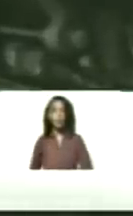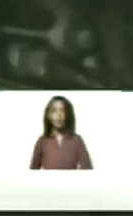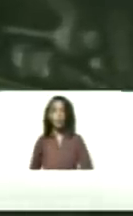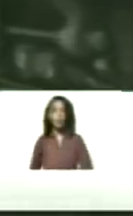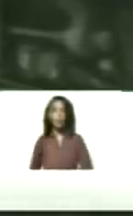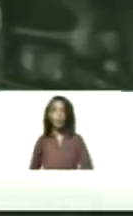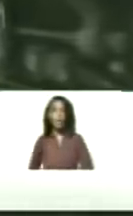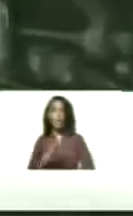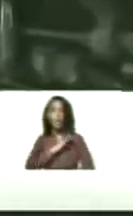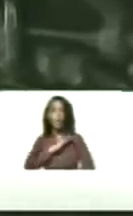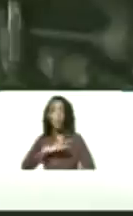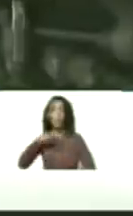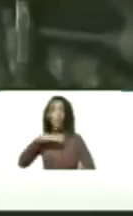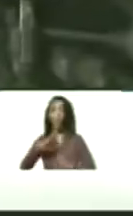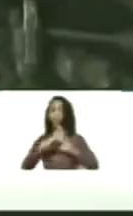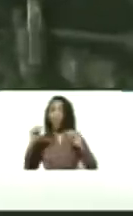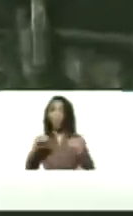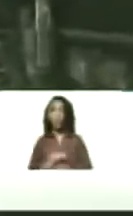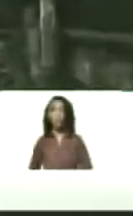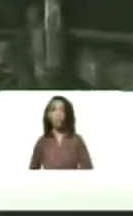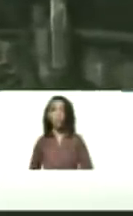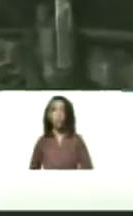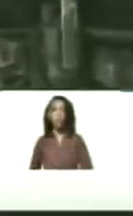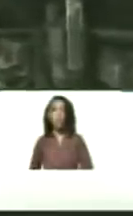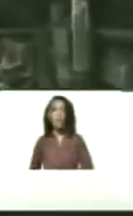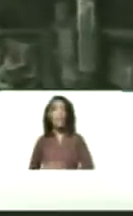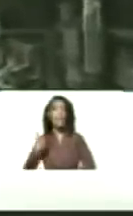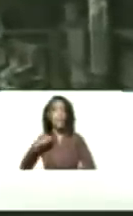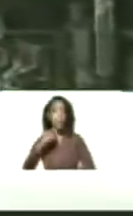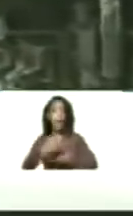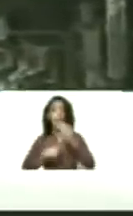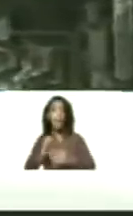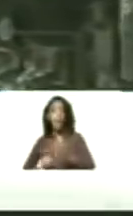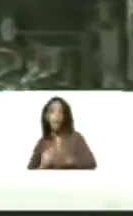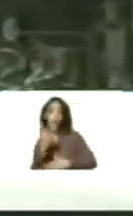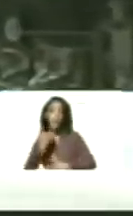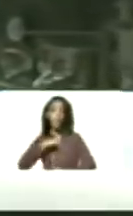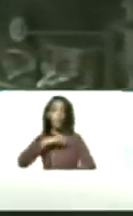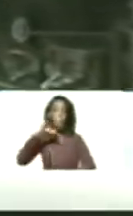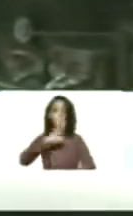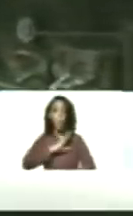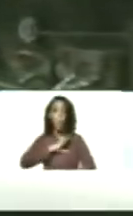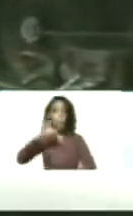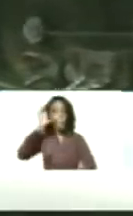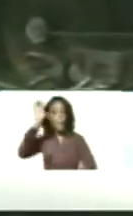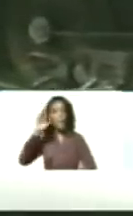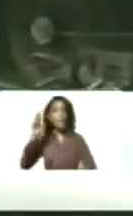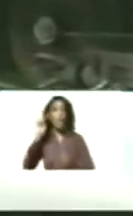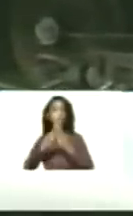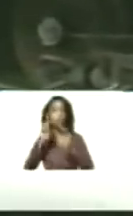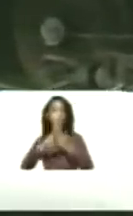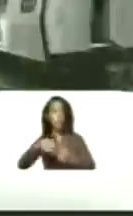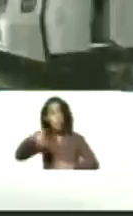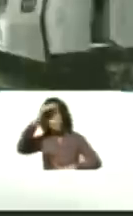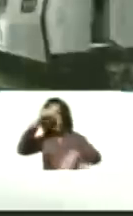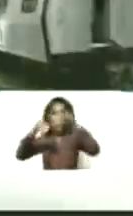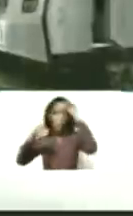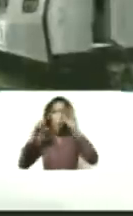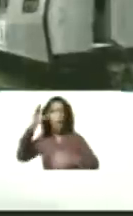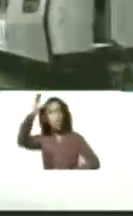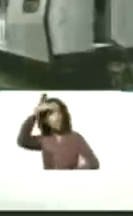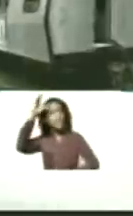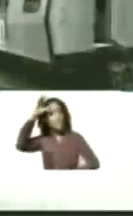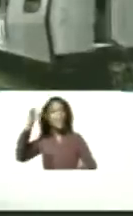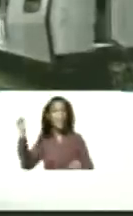lo tenemos todo y tenemos que hacer florecer nuestro país con conocimiento, conciencia